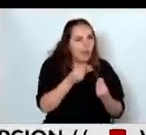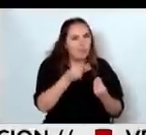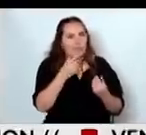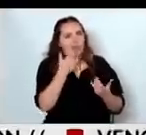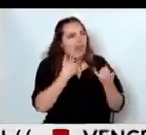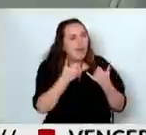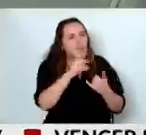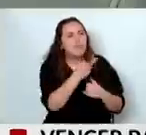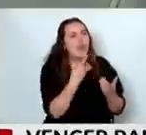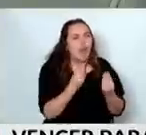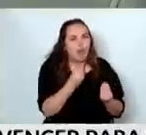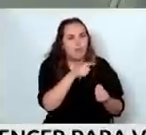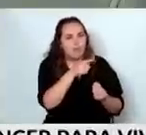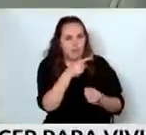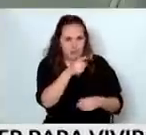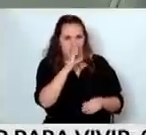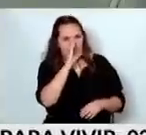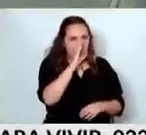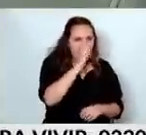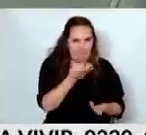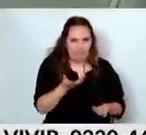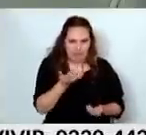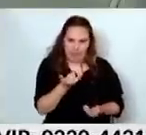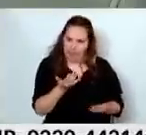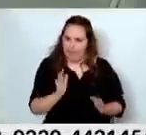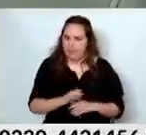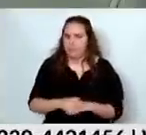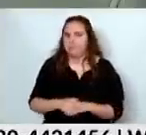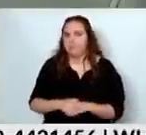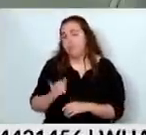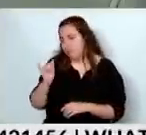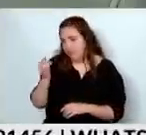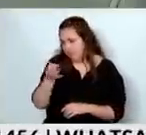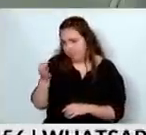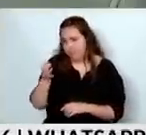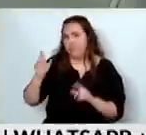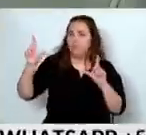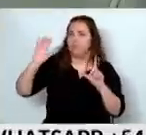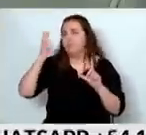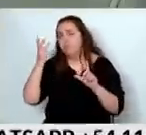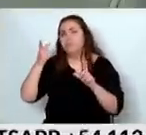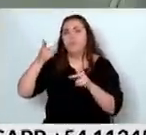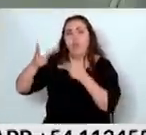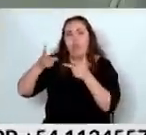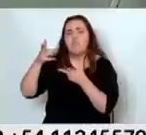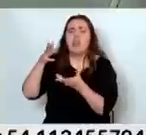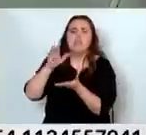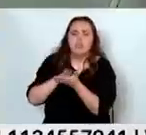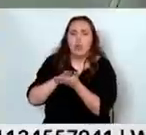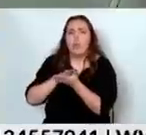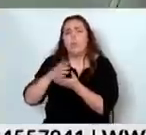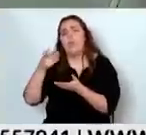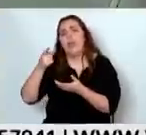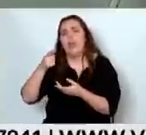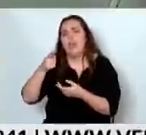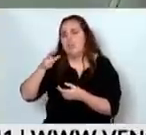La foto. Sí, sí. De hecho, los medios de comunicación, cuando tratan algún suicidio de alguien, sobre todo cuando es una persona